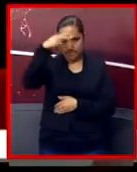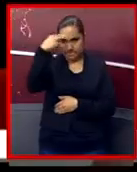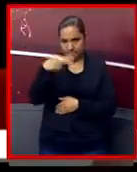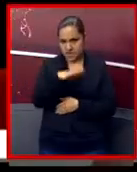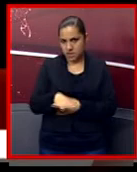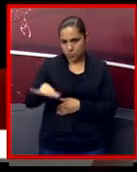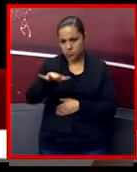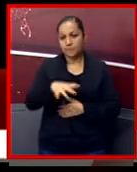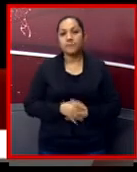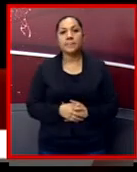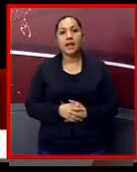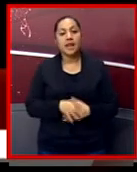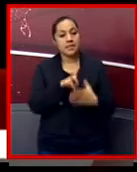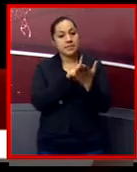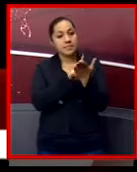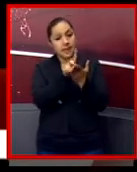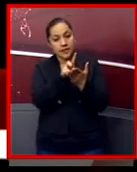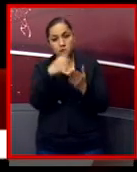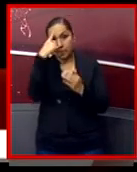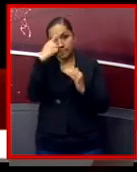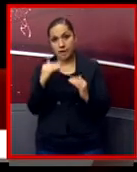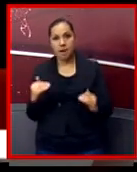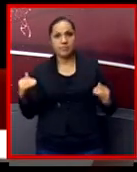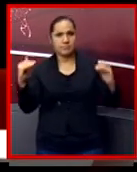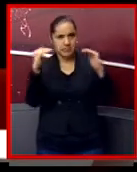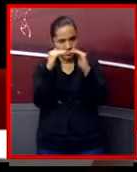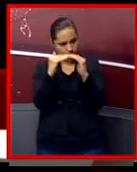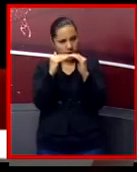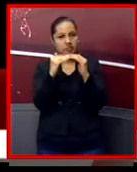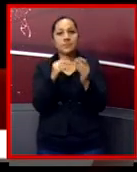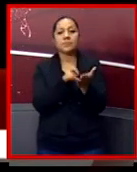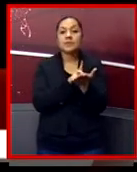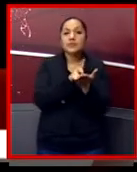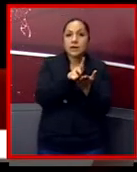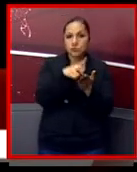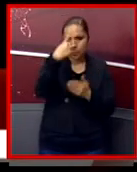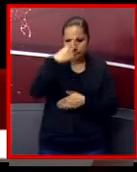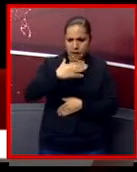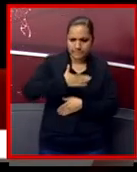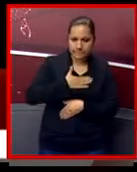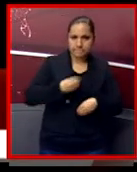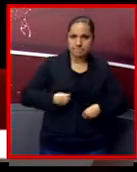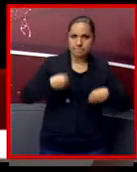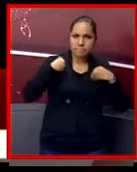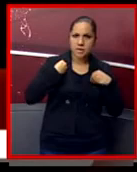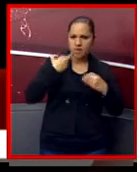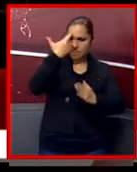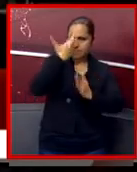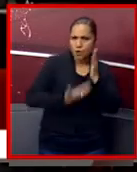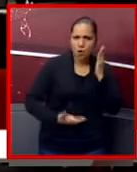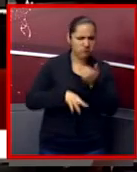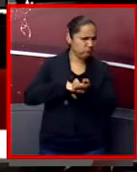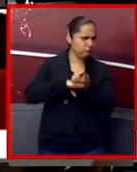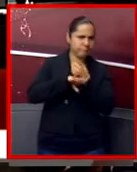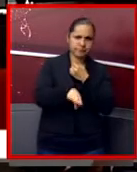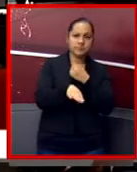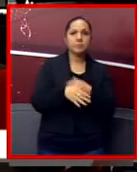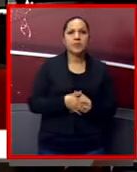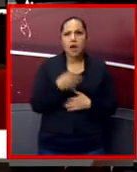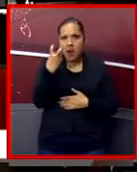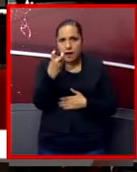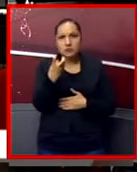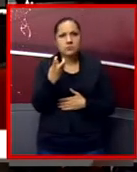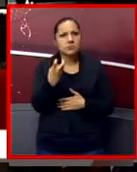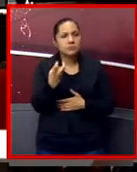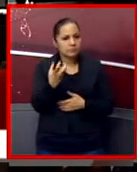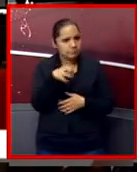El derecho a la igualdad, el derecho a una vida libre de violencia. Hemos logrado lo que se veía imposible. Hoy